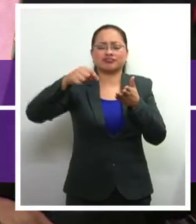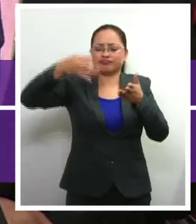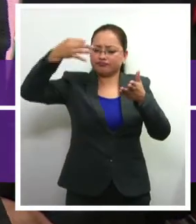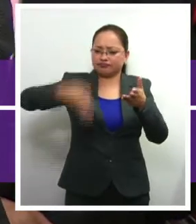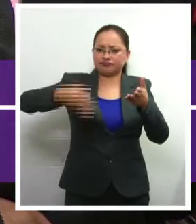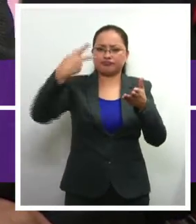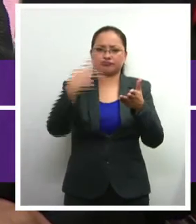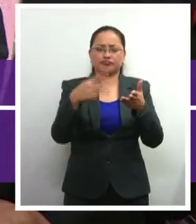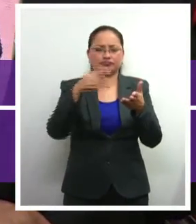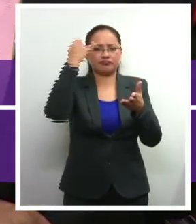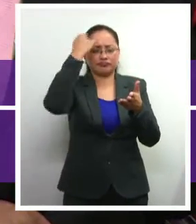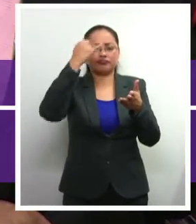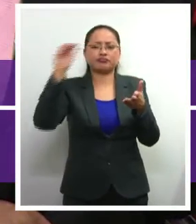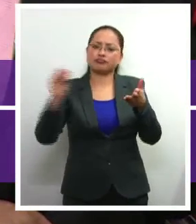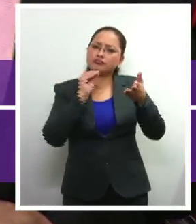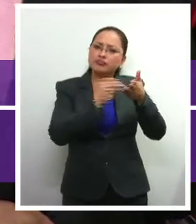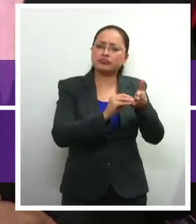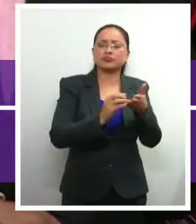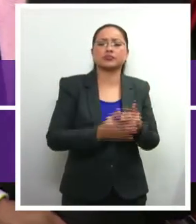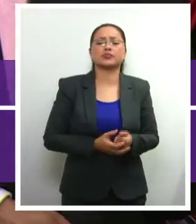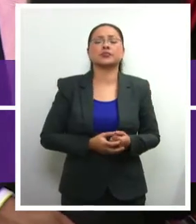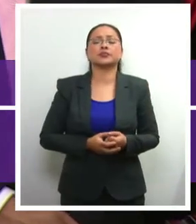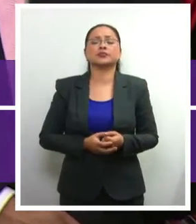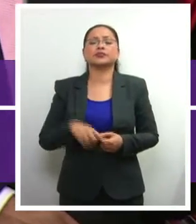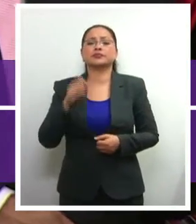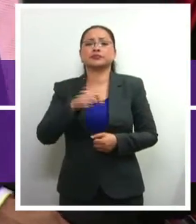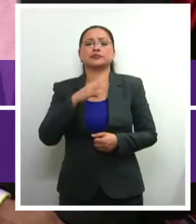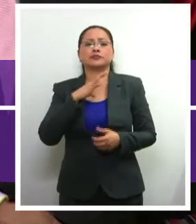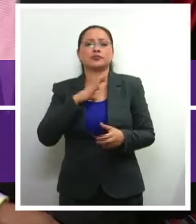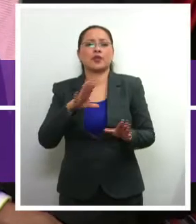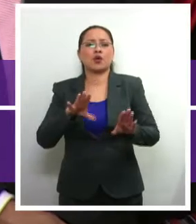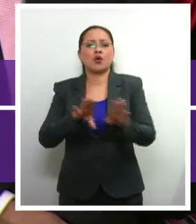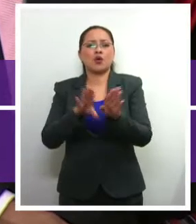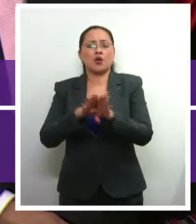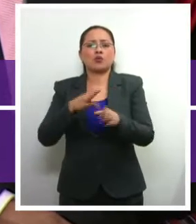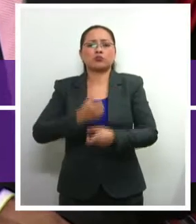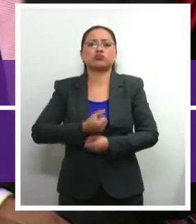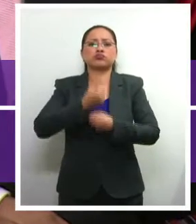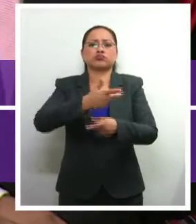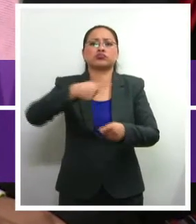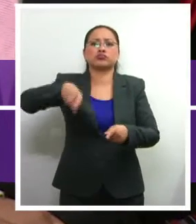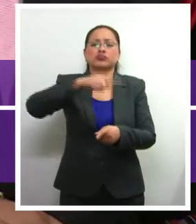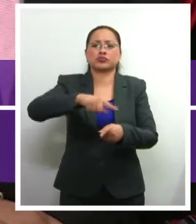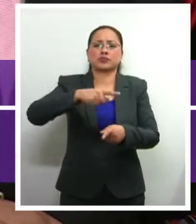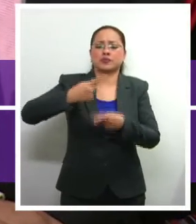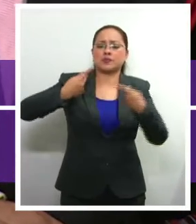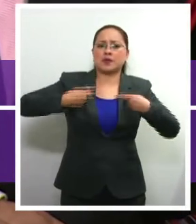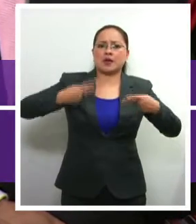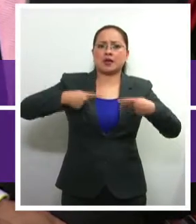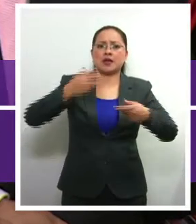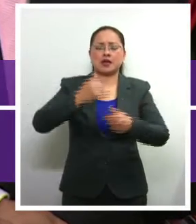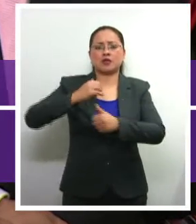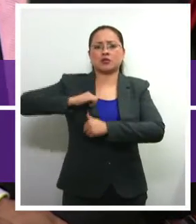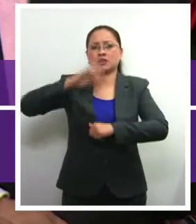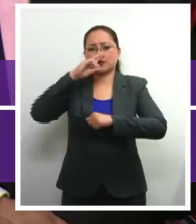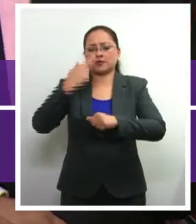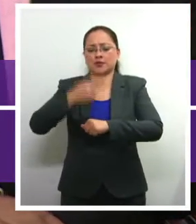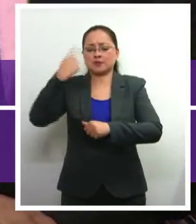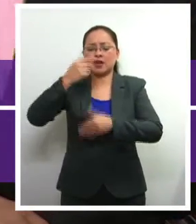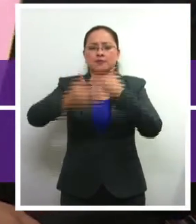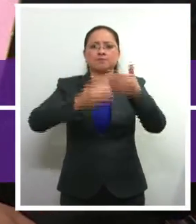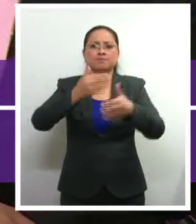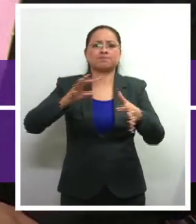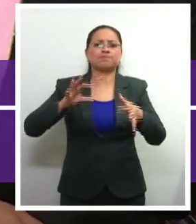misma. Se manifiesta a través de la corresponsabilidad entre las personas y las autoridades para el cumplimiento y